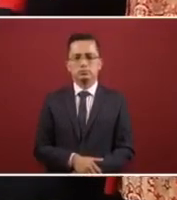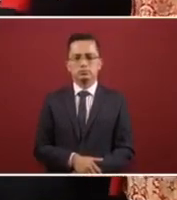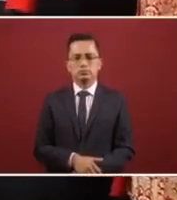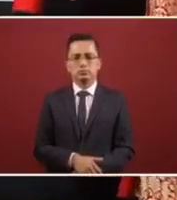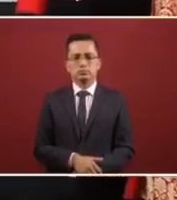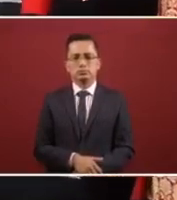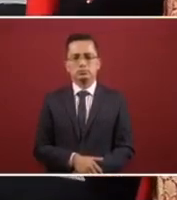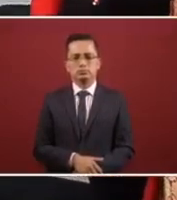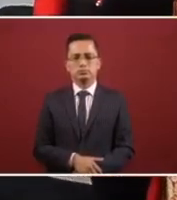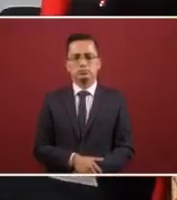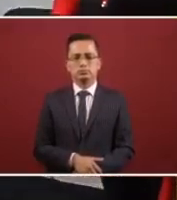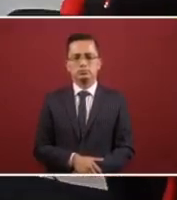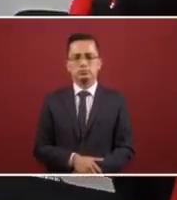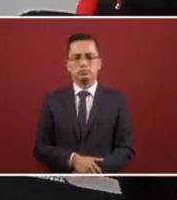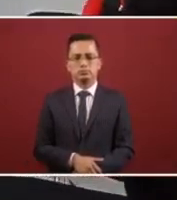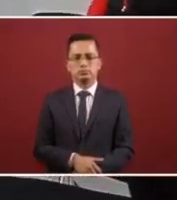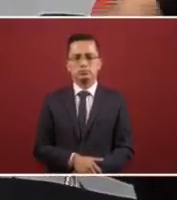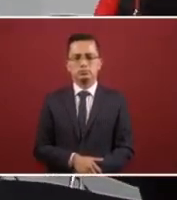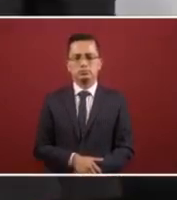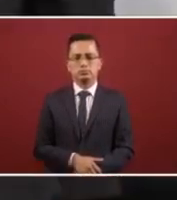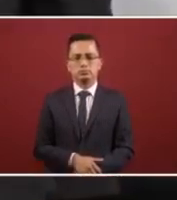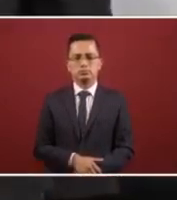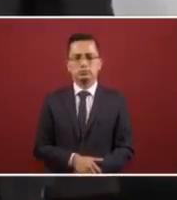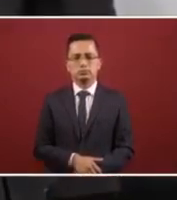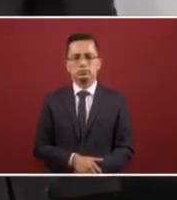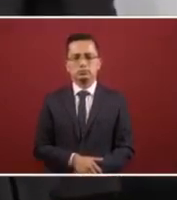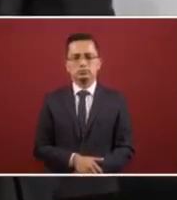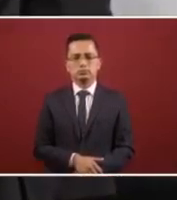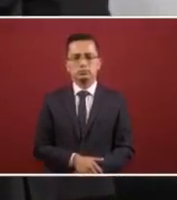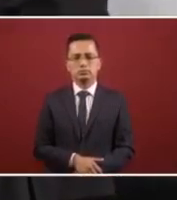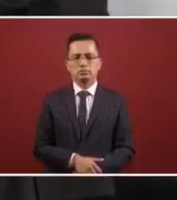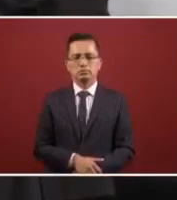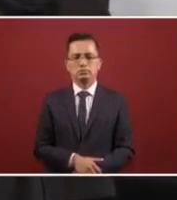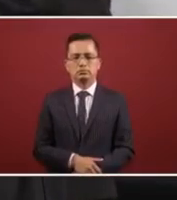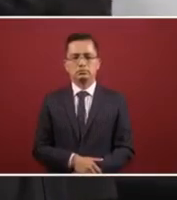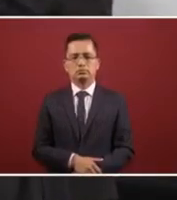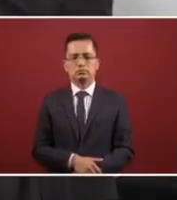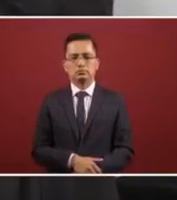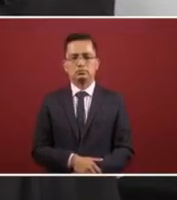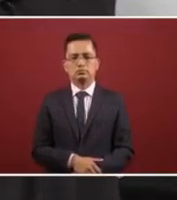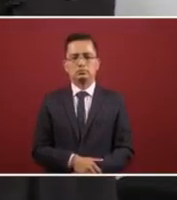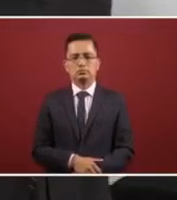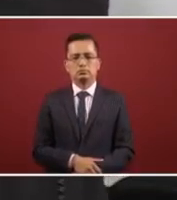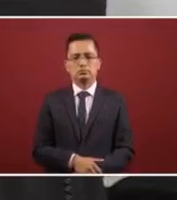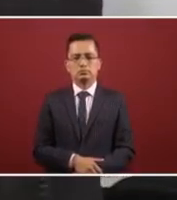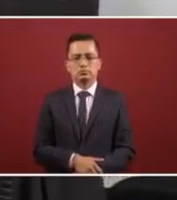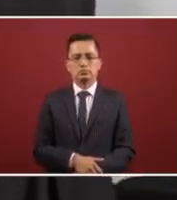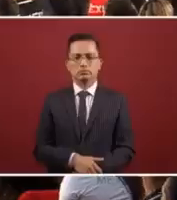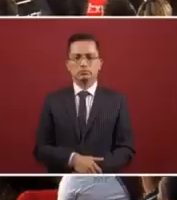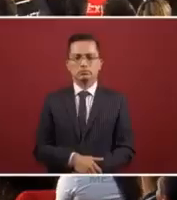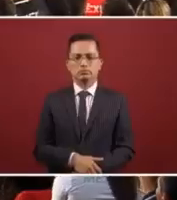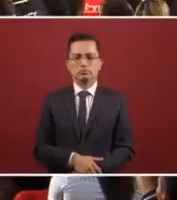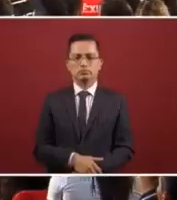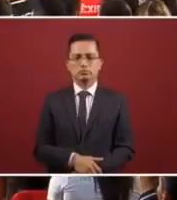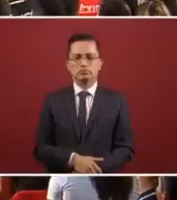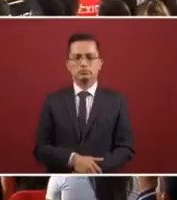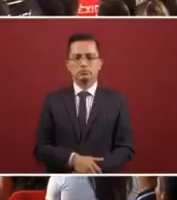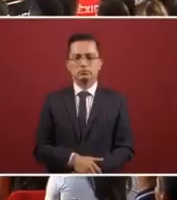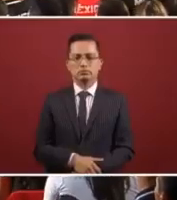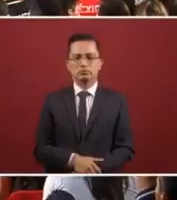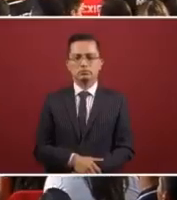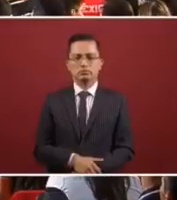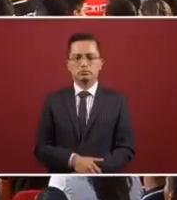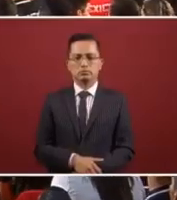de ellos se preparan con recursos de sus familiares, con recursos de ellos. Y algunos de ellos andan en transporte público con un